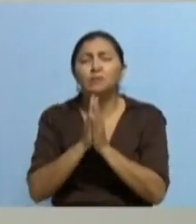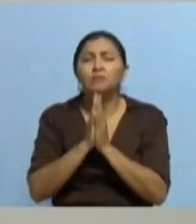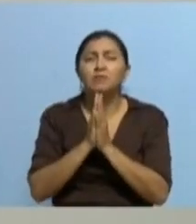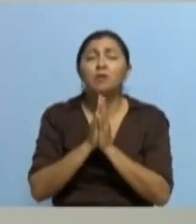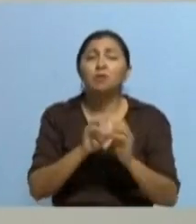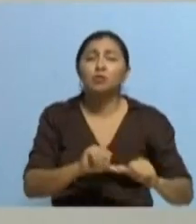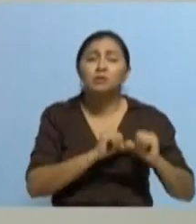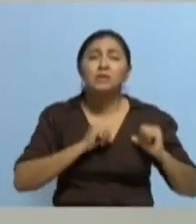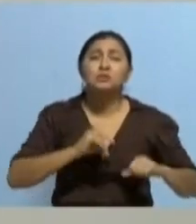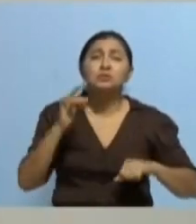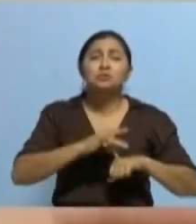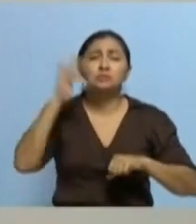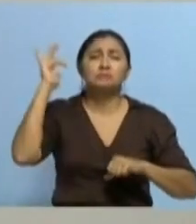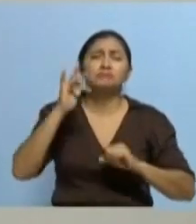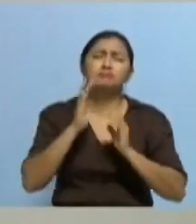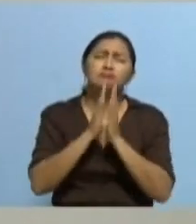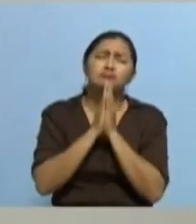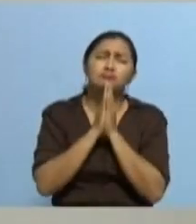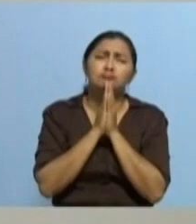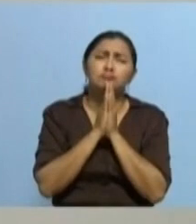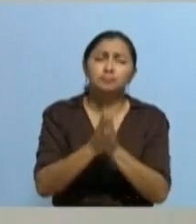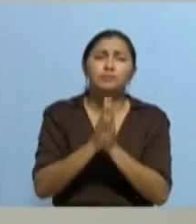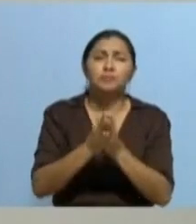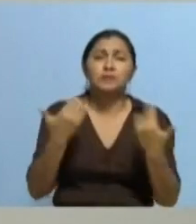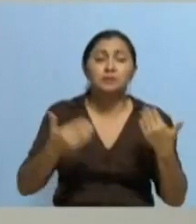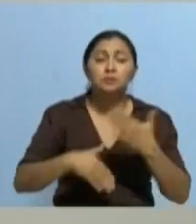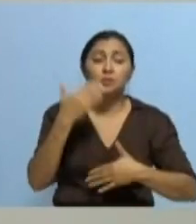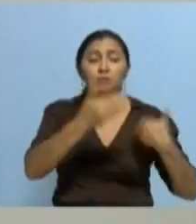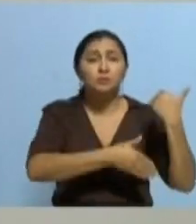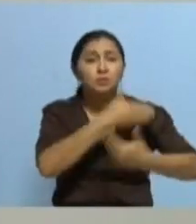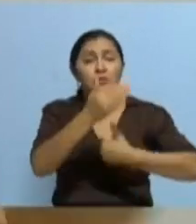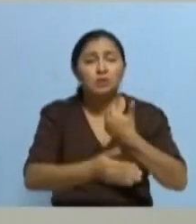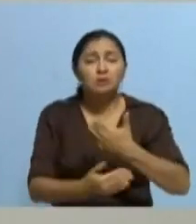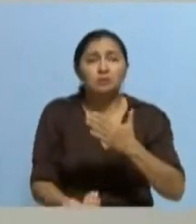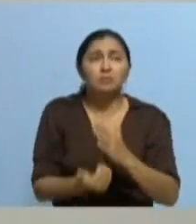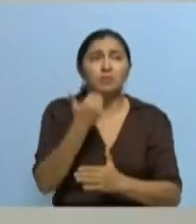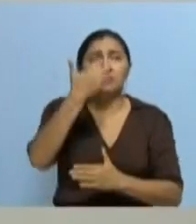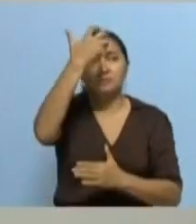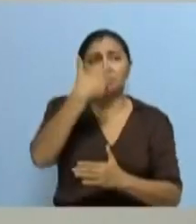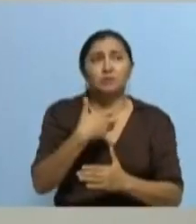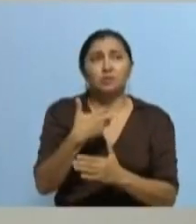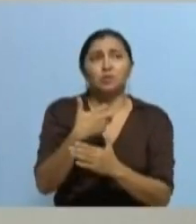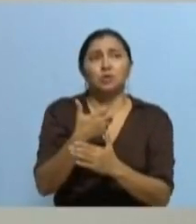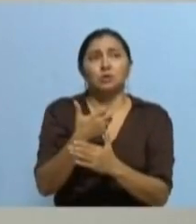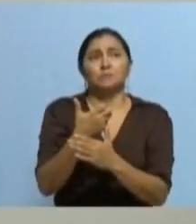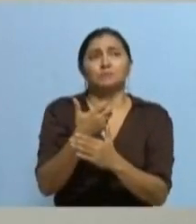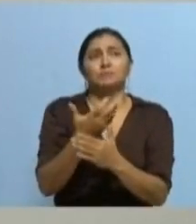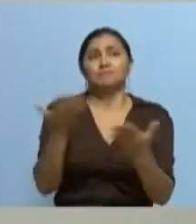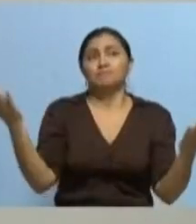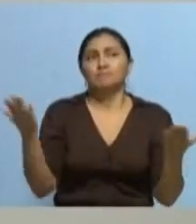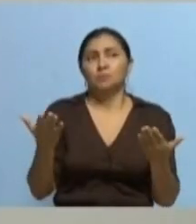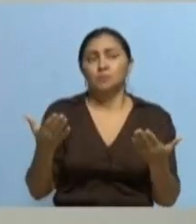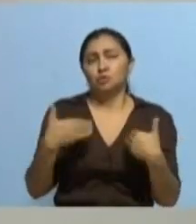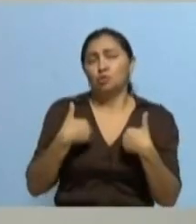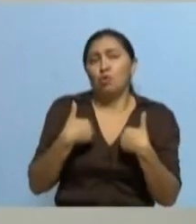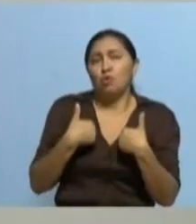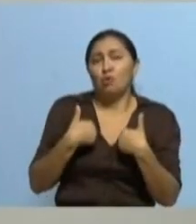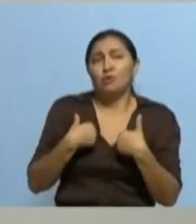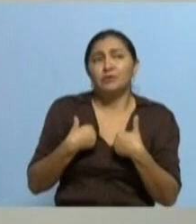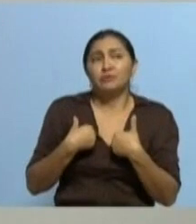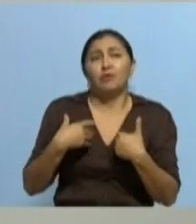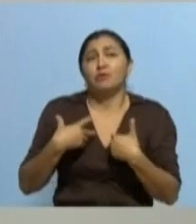corazón, que este es un proceso nuevo que yo tengo, no es algo que yo me